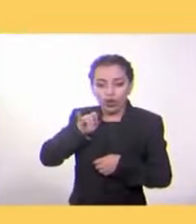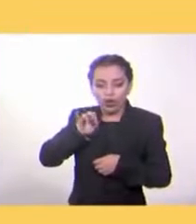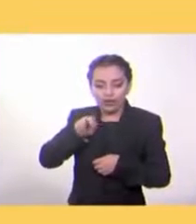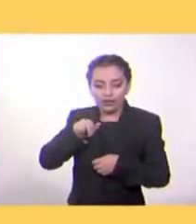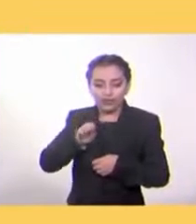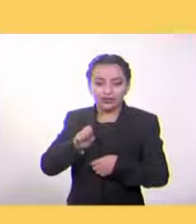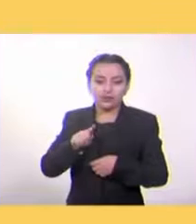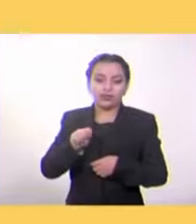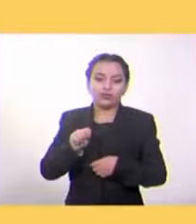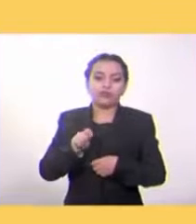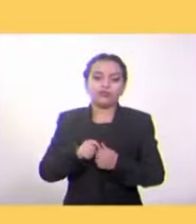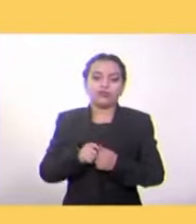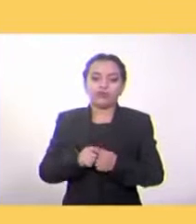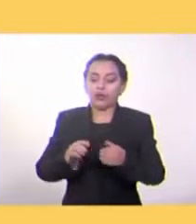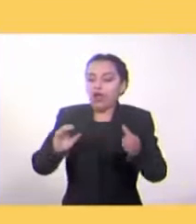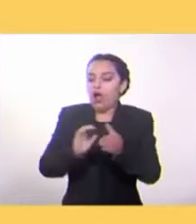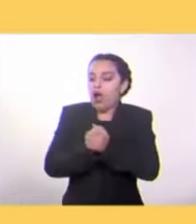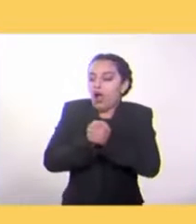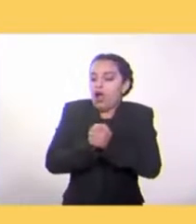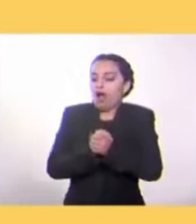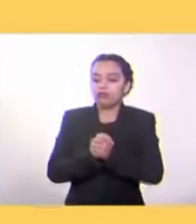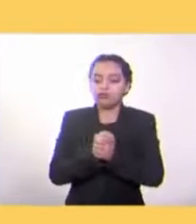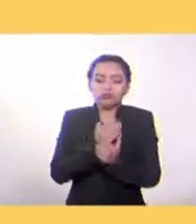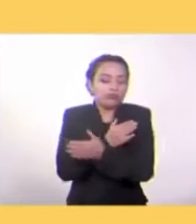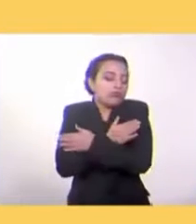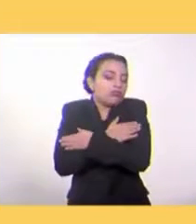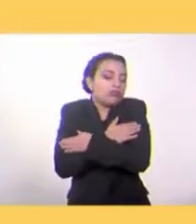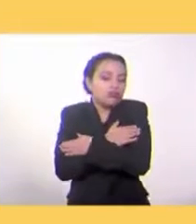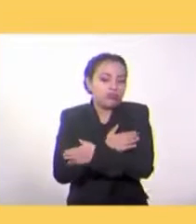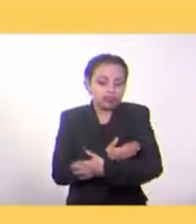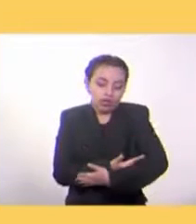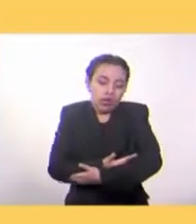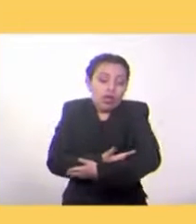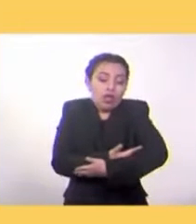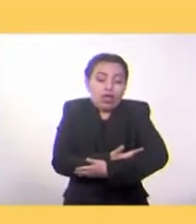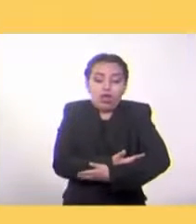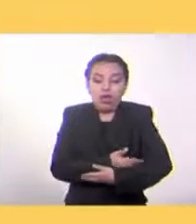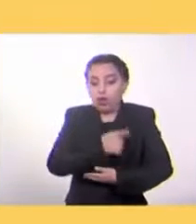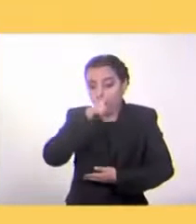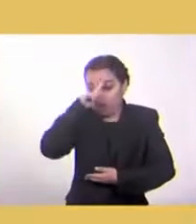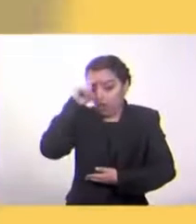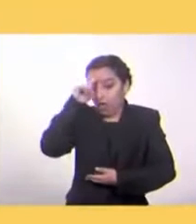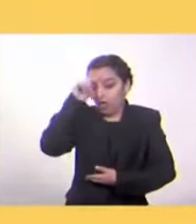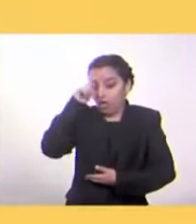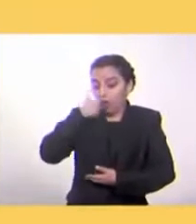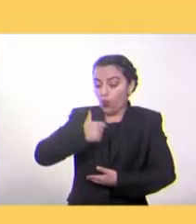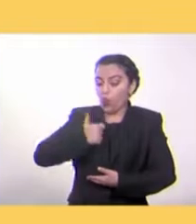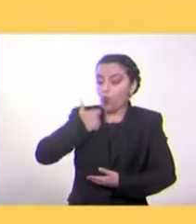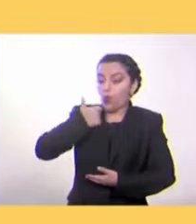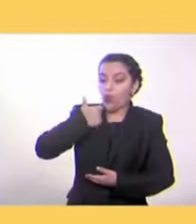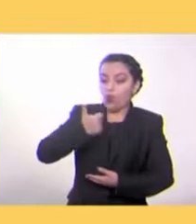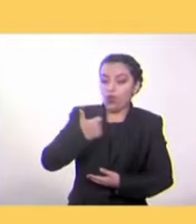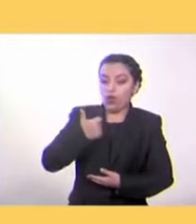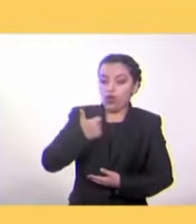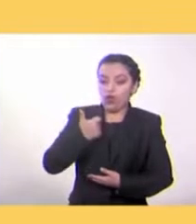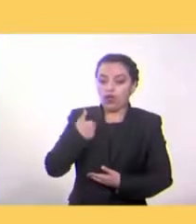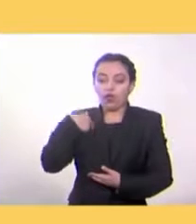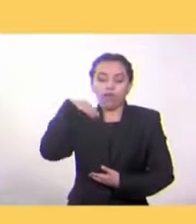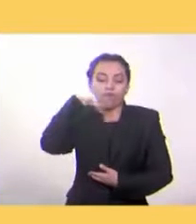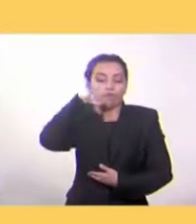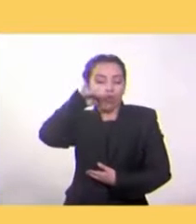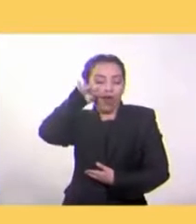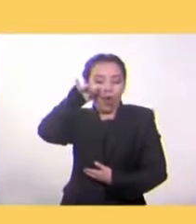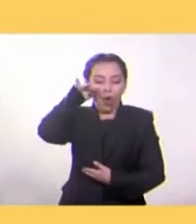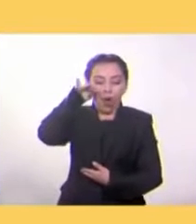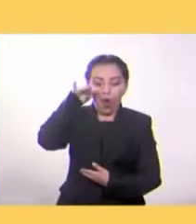querían. Era casada y tenía un hijo, trabajaba mucho y era buena, pero se hizo coqueta, lasciva